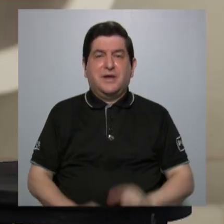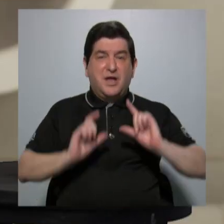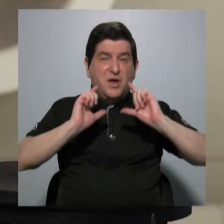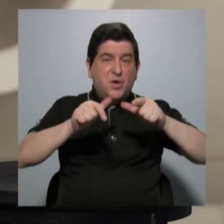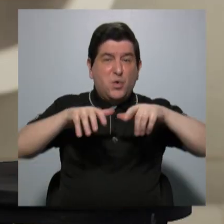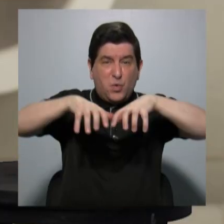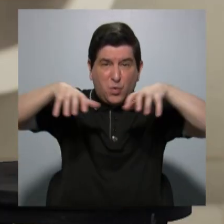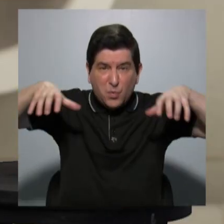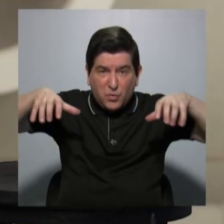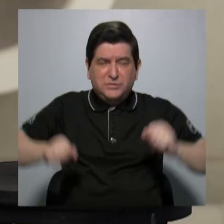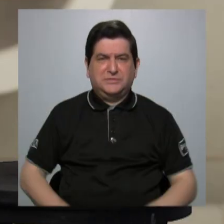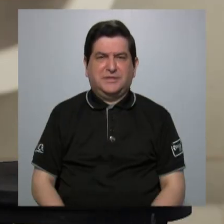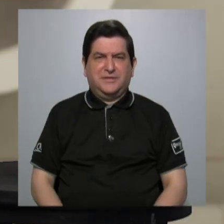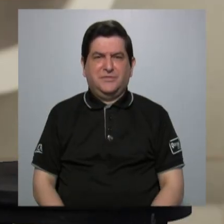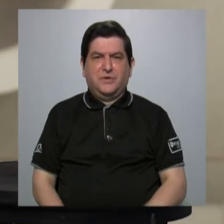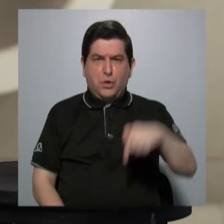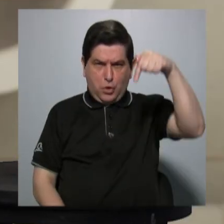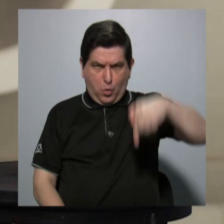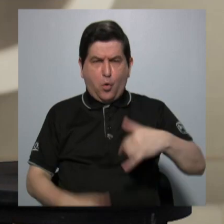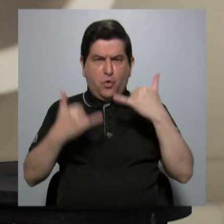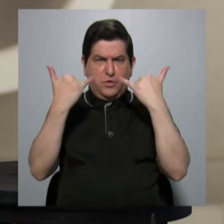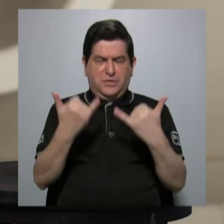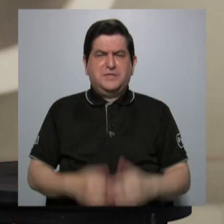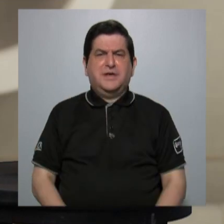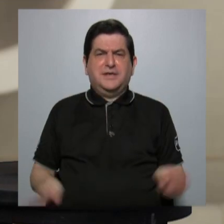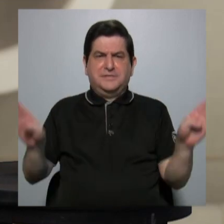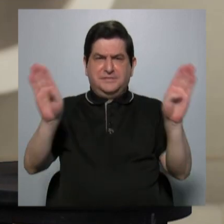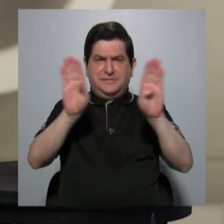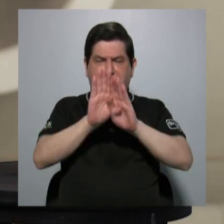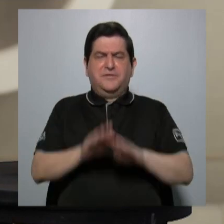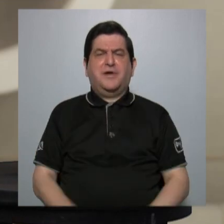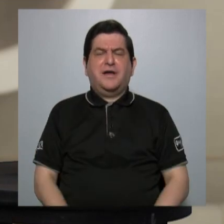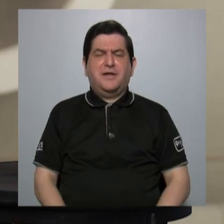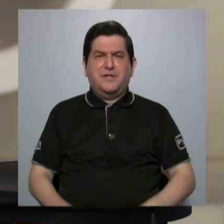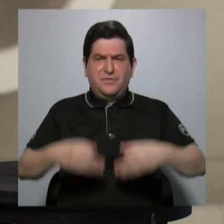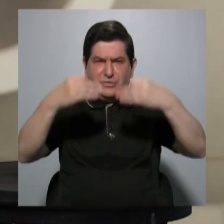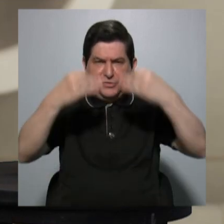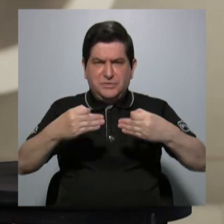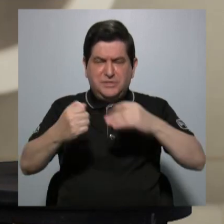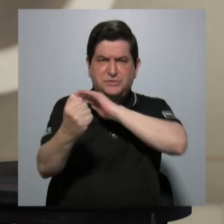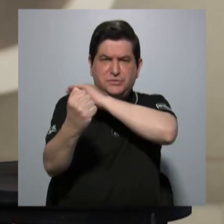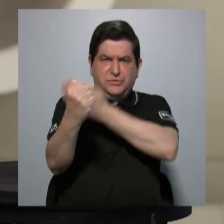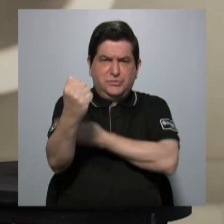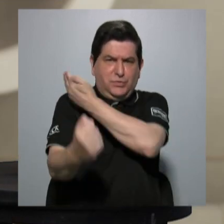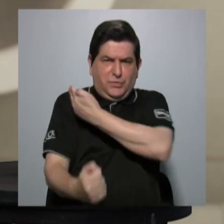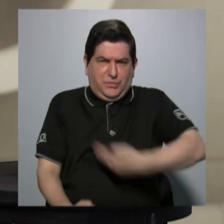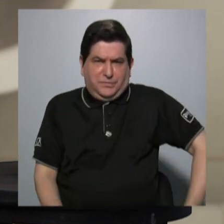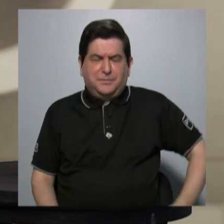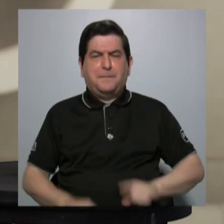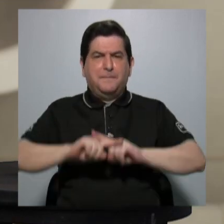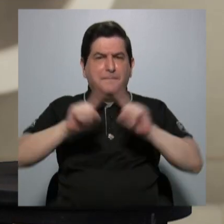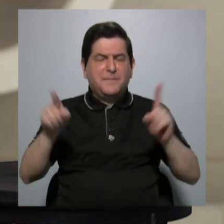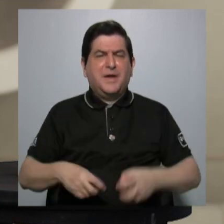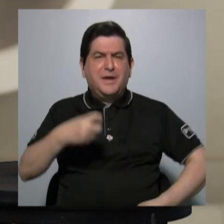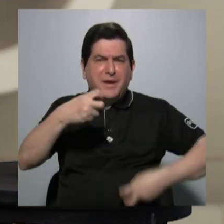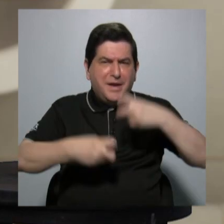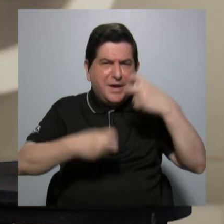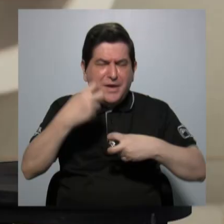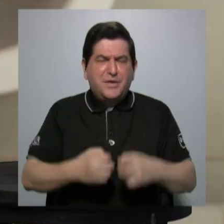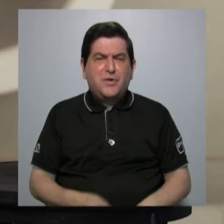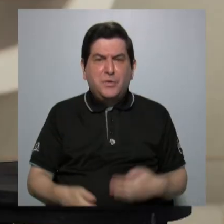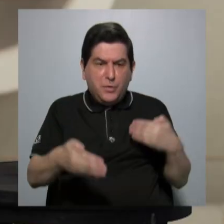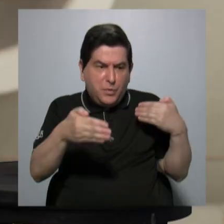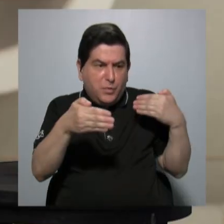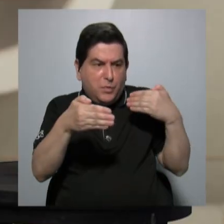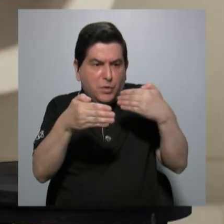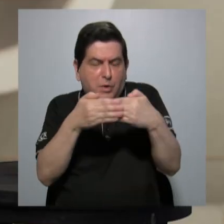llamamos botaderos o vertederos hoy están clausurados de acuerdo a un decreto ejecutivo, pero la problemática que se